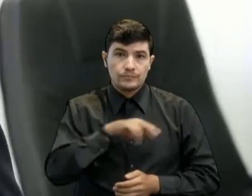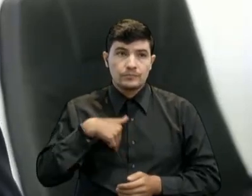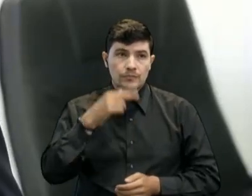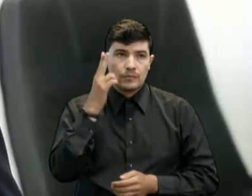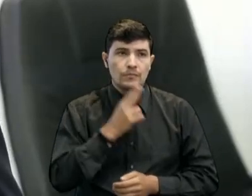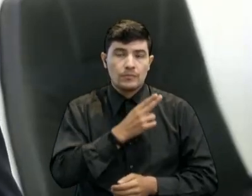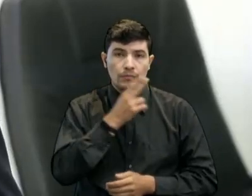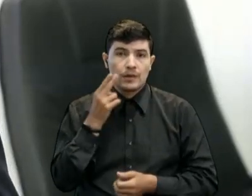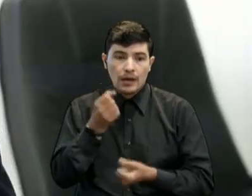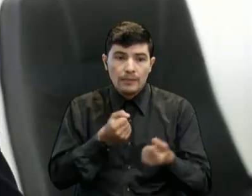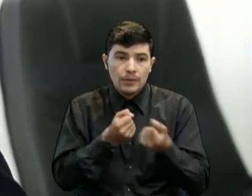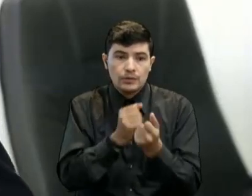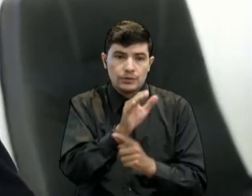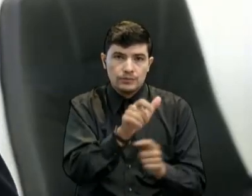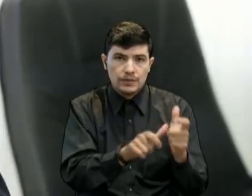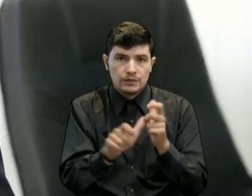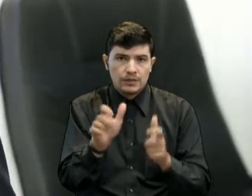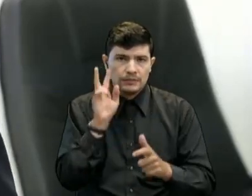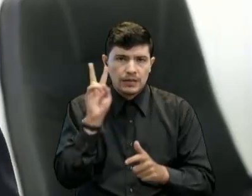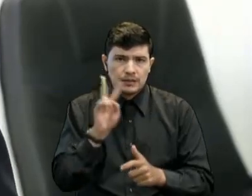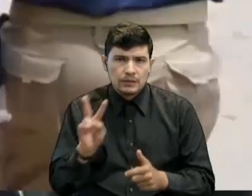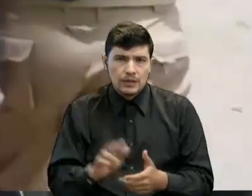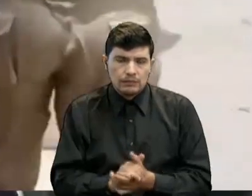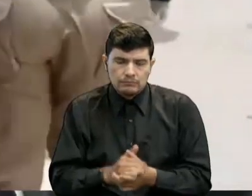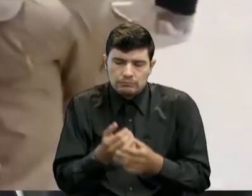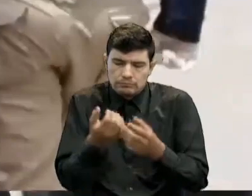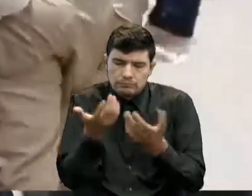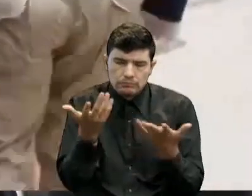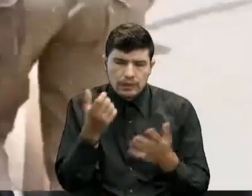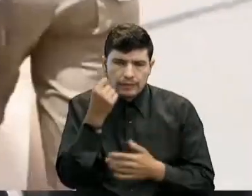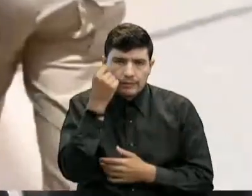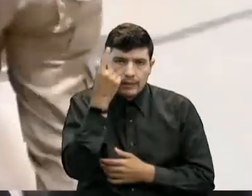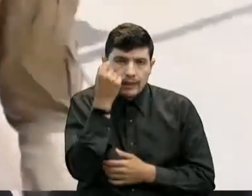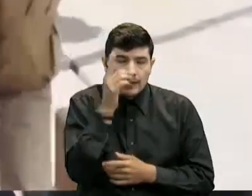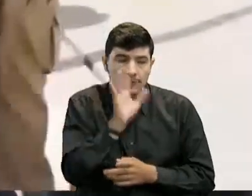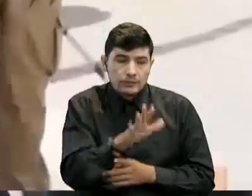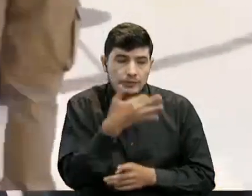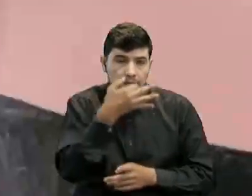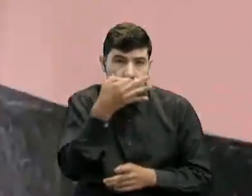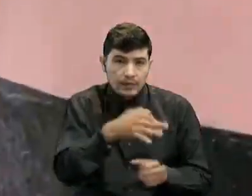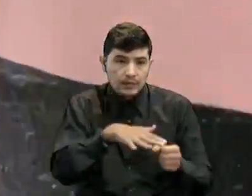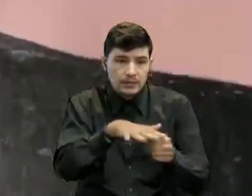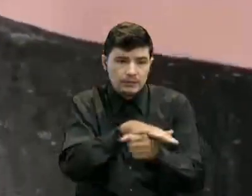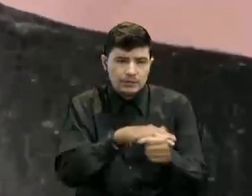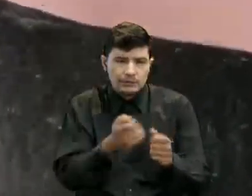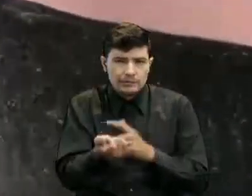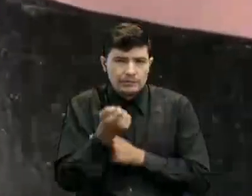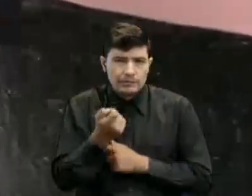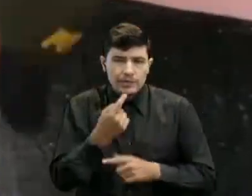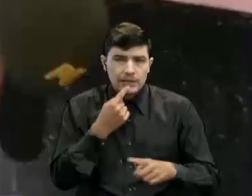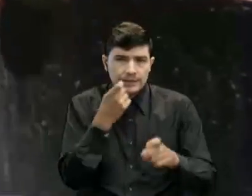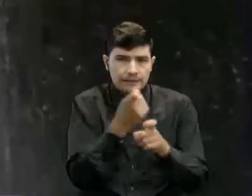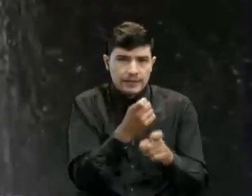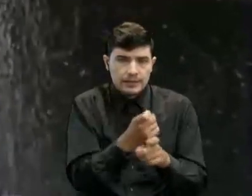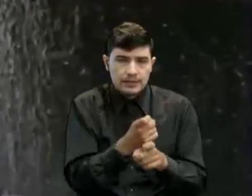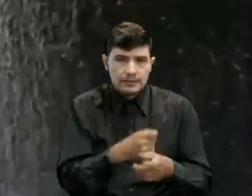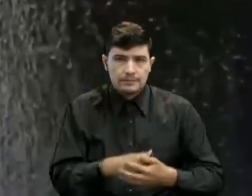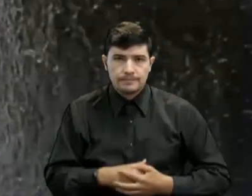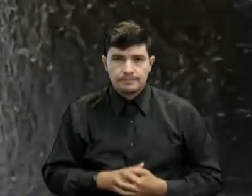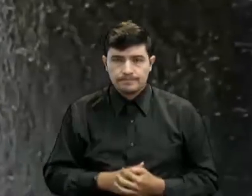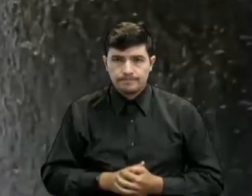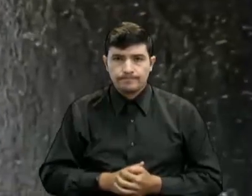migrante. Es entendible, es una situación realmente difícil desde un